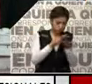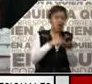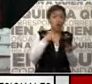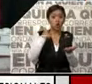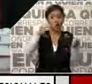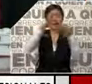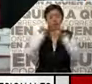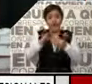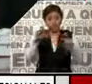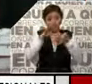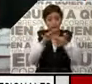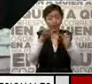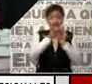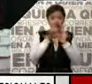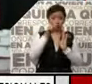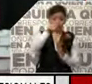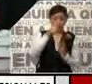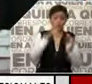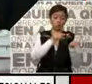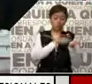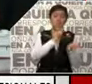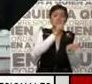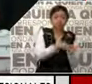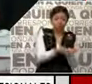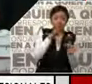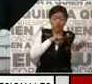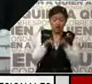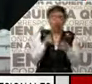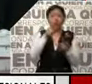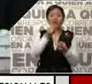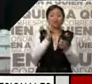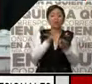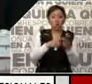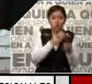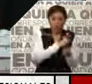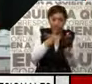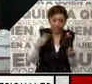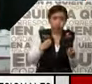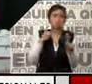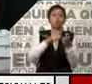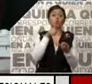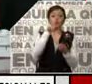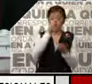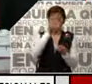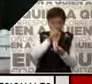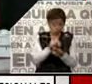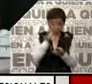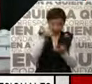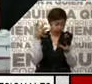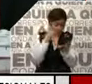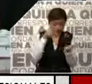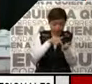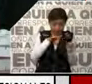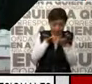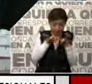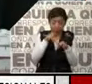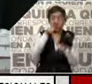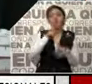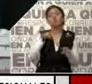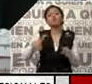bueno, esto es a lo que se está comprometiendo, esto es a lo que se está obligando, y en caso de que incumpla, pues estas serían las consecuencias,